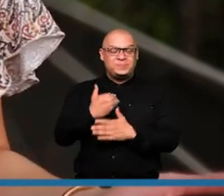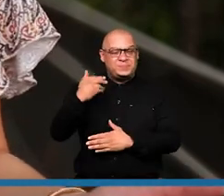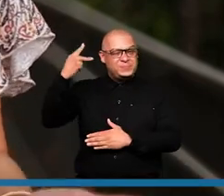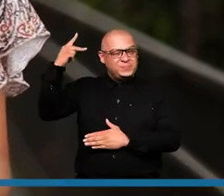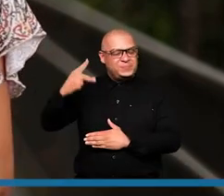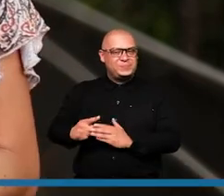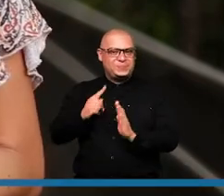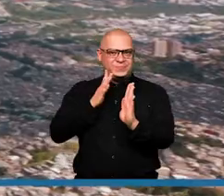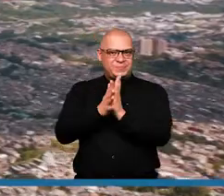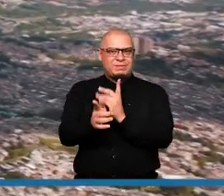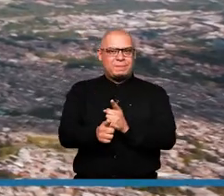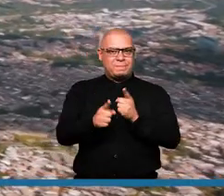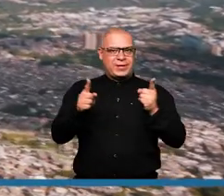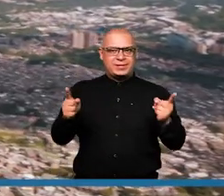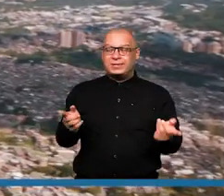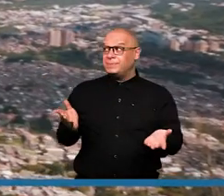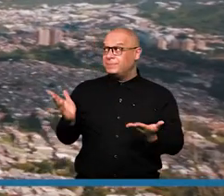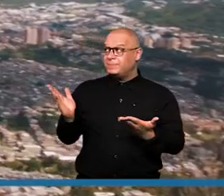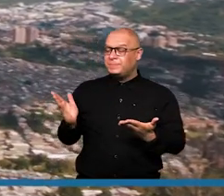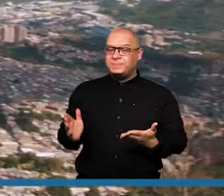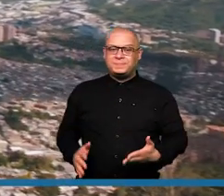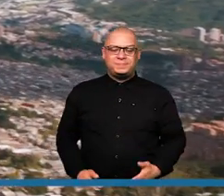las historias.